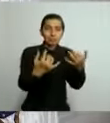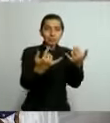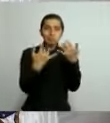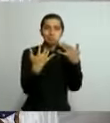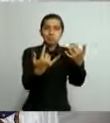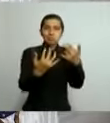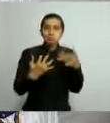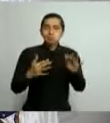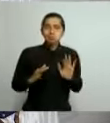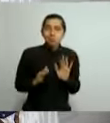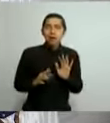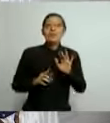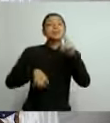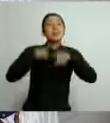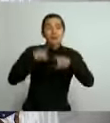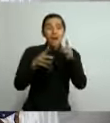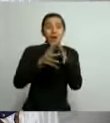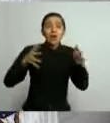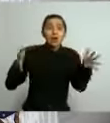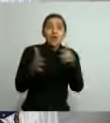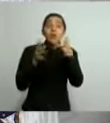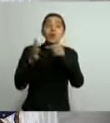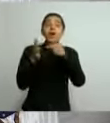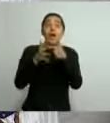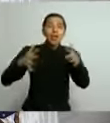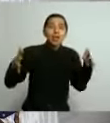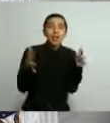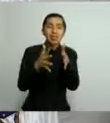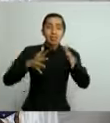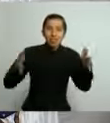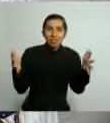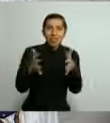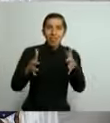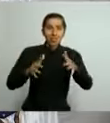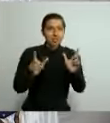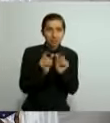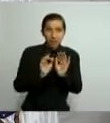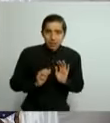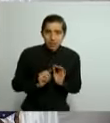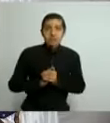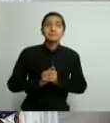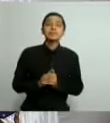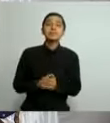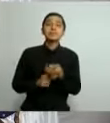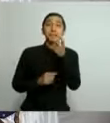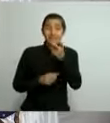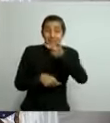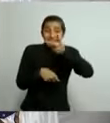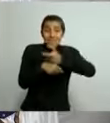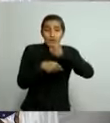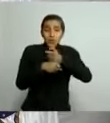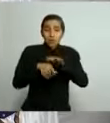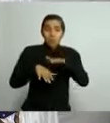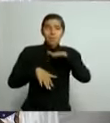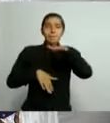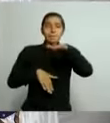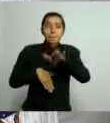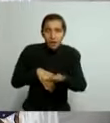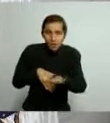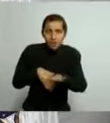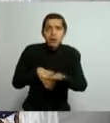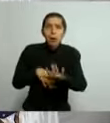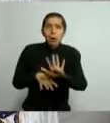dependiendo del espacio o el tamaño del lugar de que se trate. Pasar a esta segunda etapa es posible